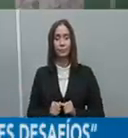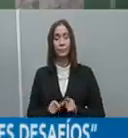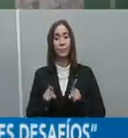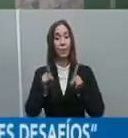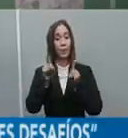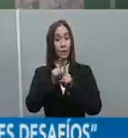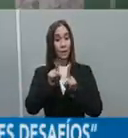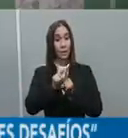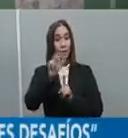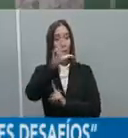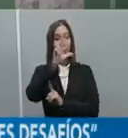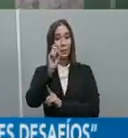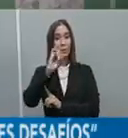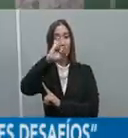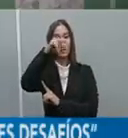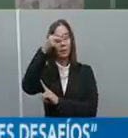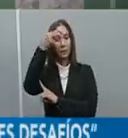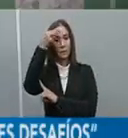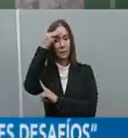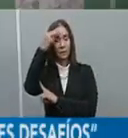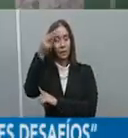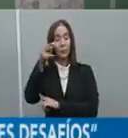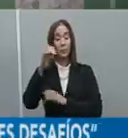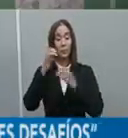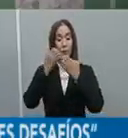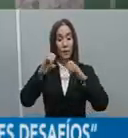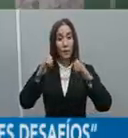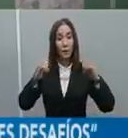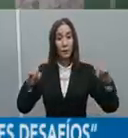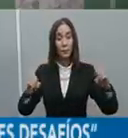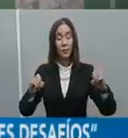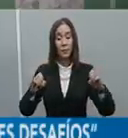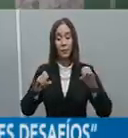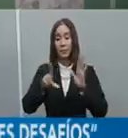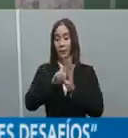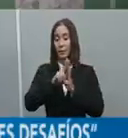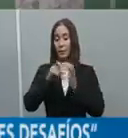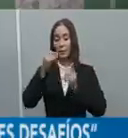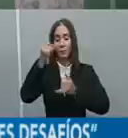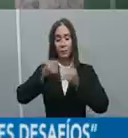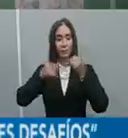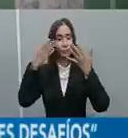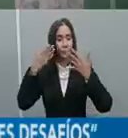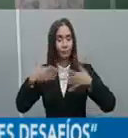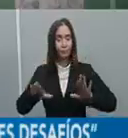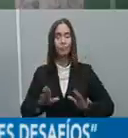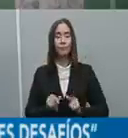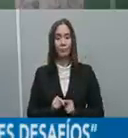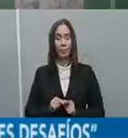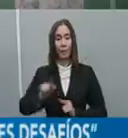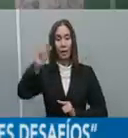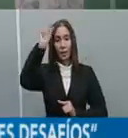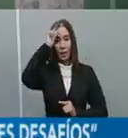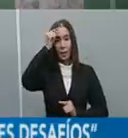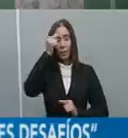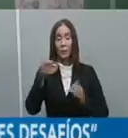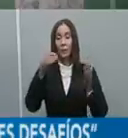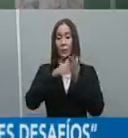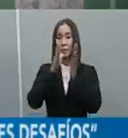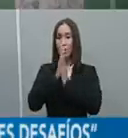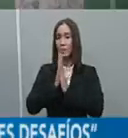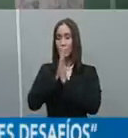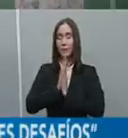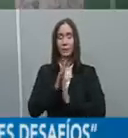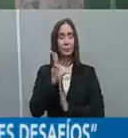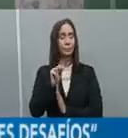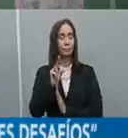del 30 de junio finalizará la declaración de estado de emergencia y el gobierno ha decidido no solicitar una nueva prórroga